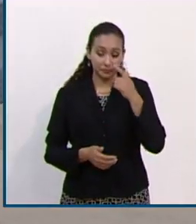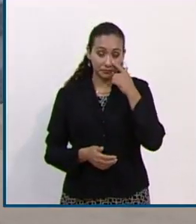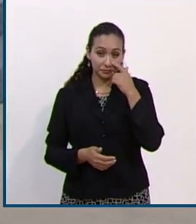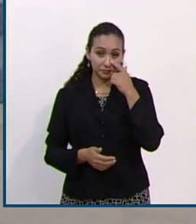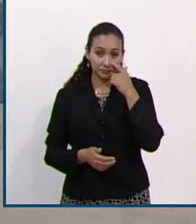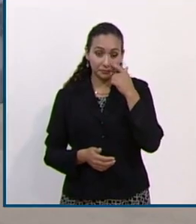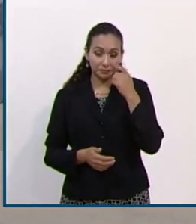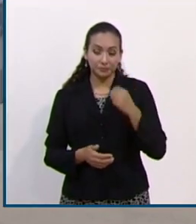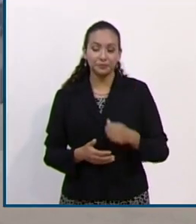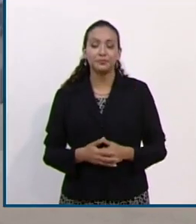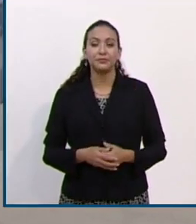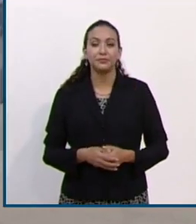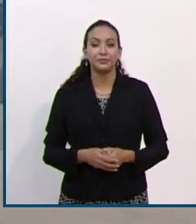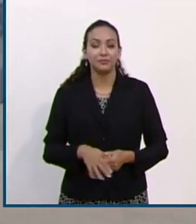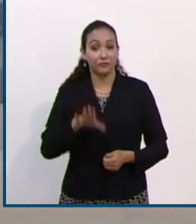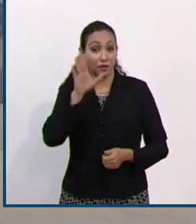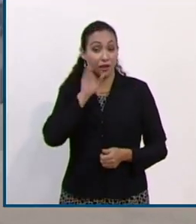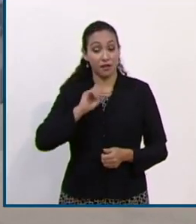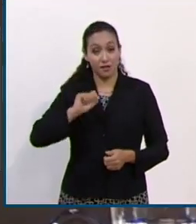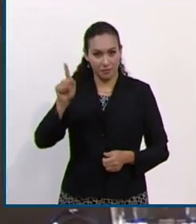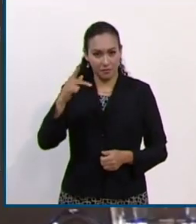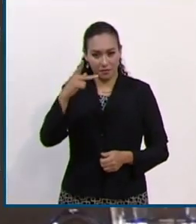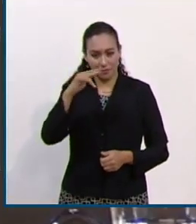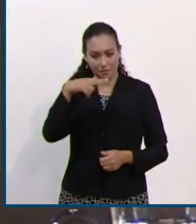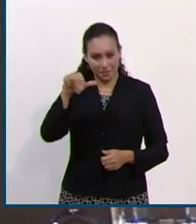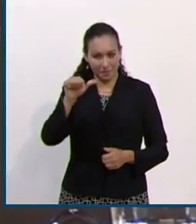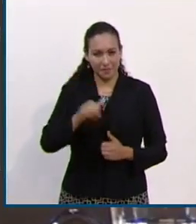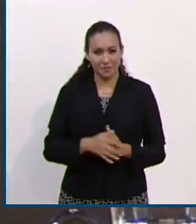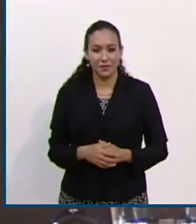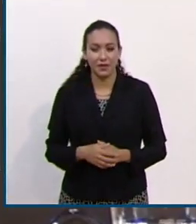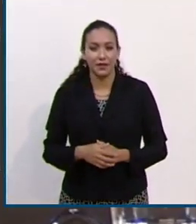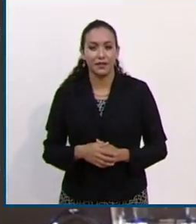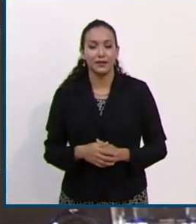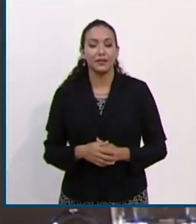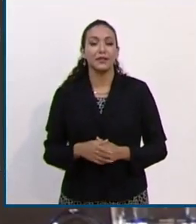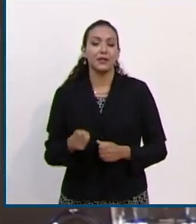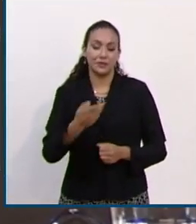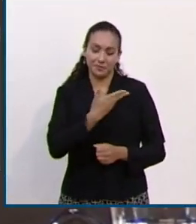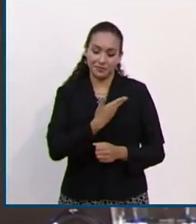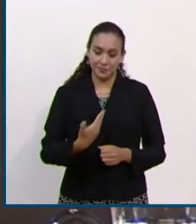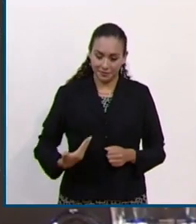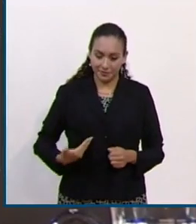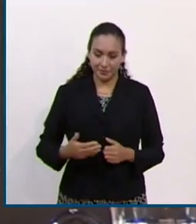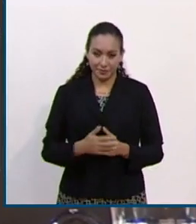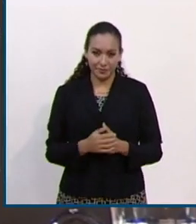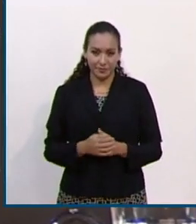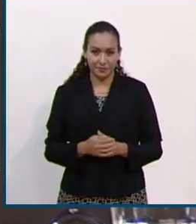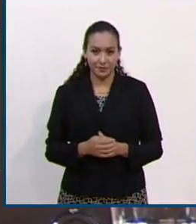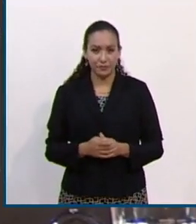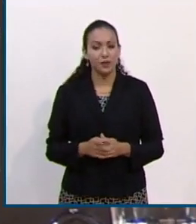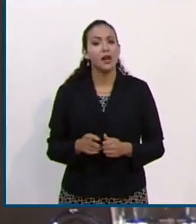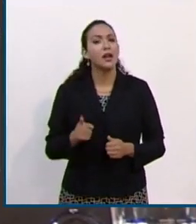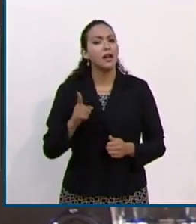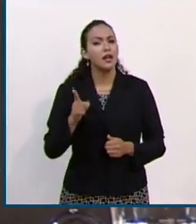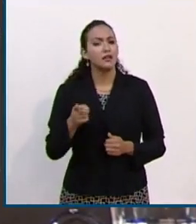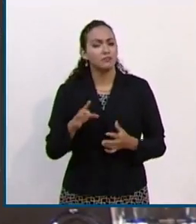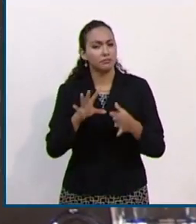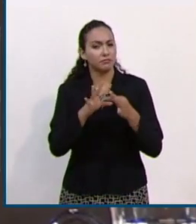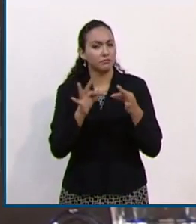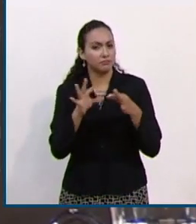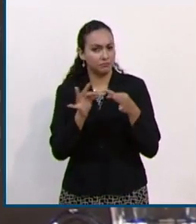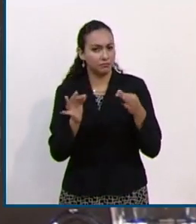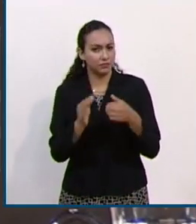La ministra presidenta de la Suprema Corte de Justicia y del Consejo de la Judicatura Federal, Norma Lucía Piña Hernández, subrayó